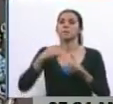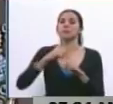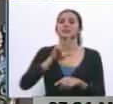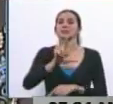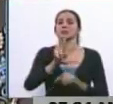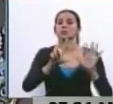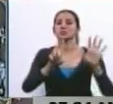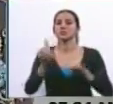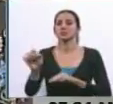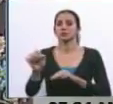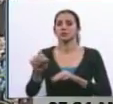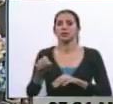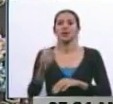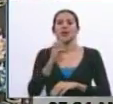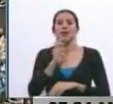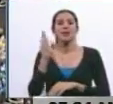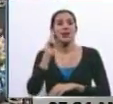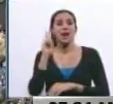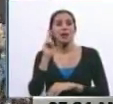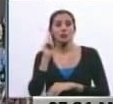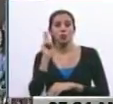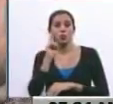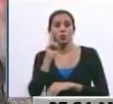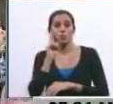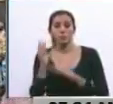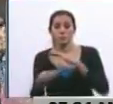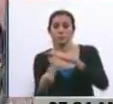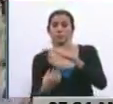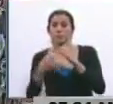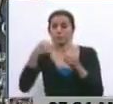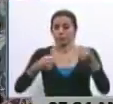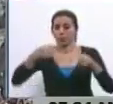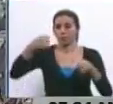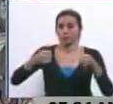360 radiobases con tecnología LTE. Y los teléfonos que estamos